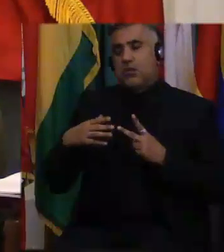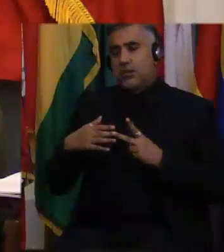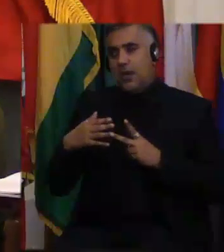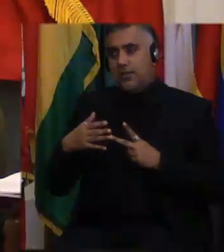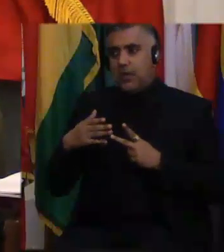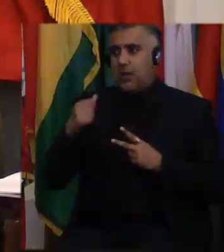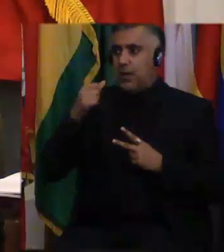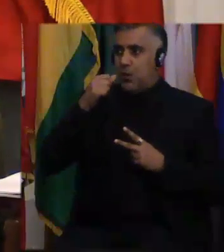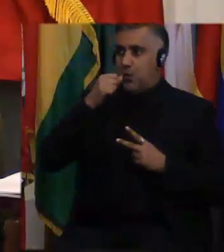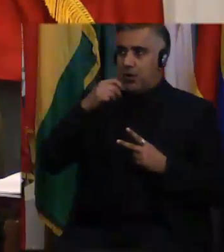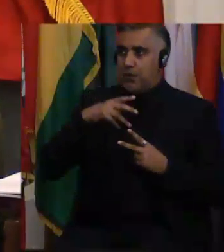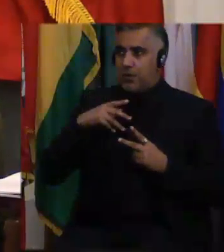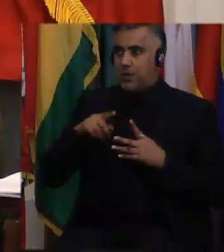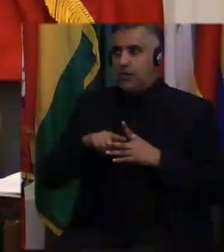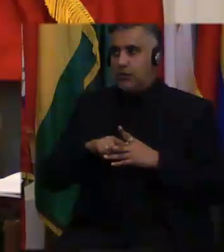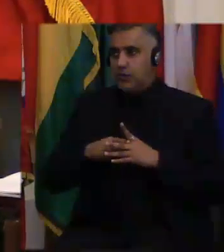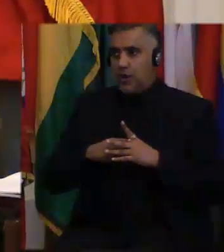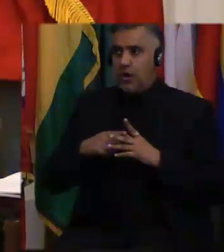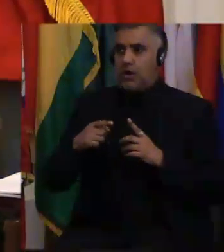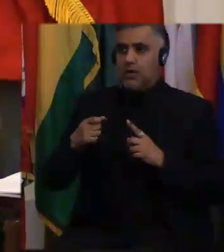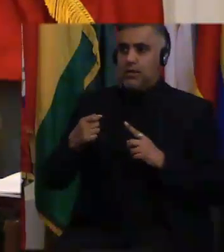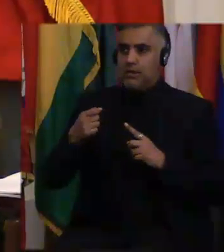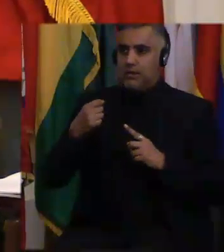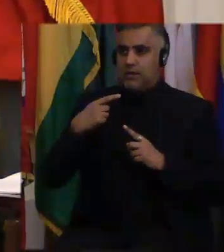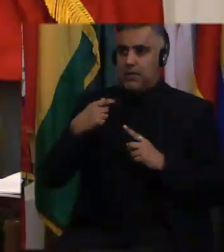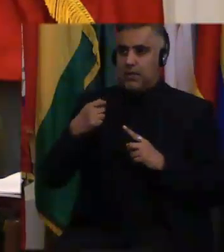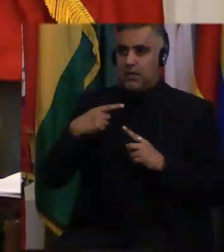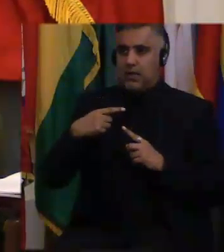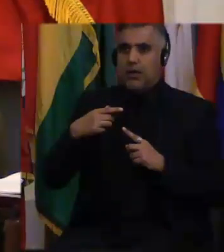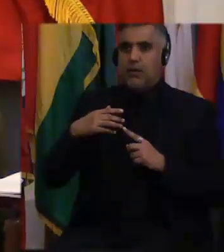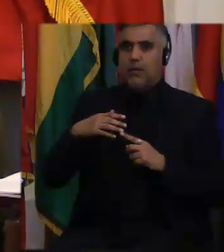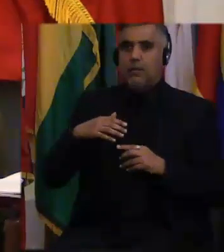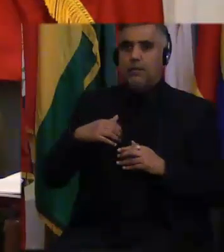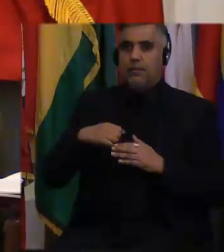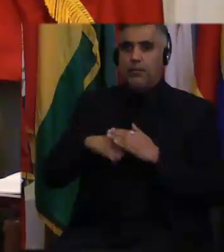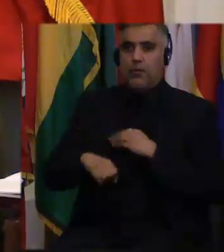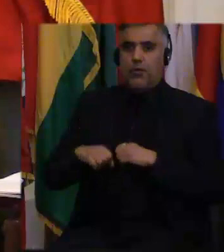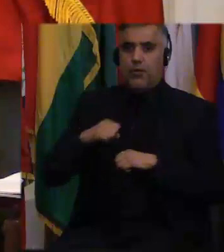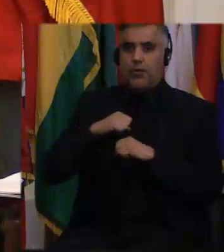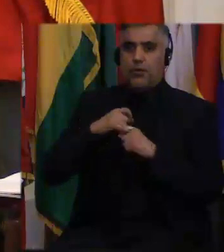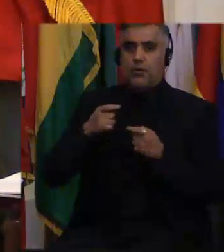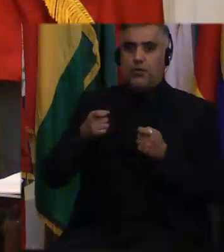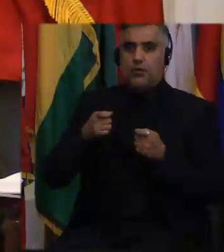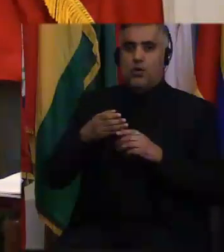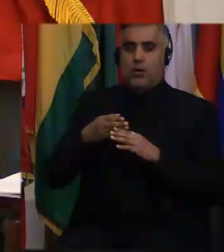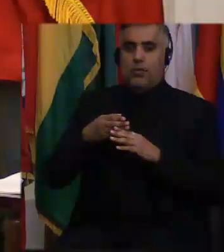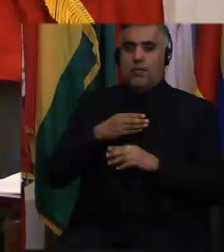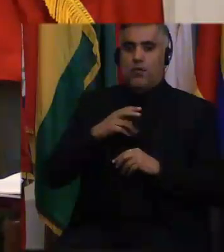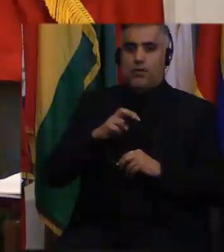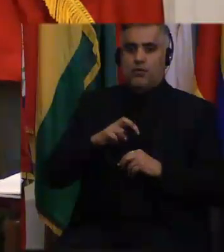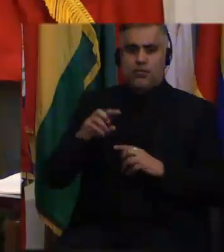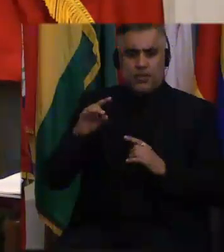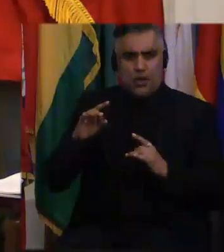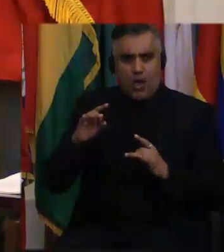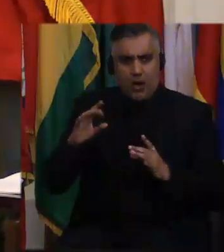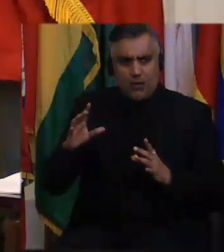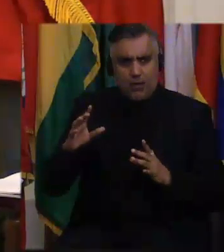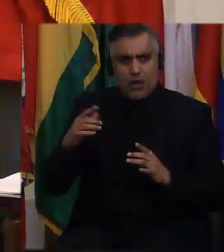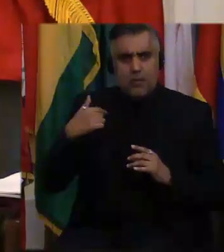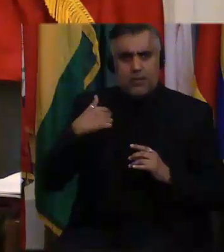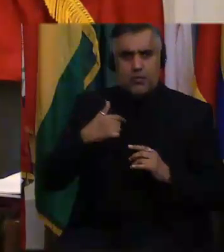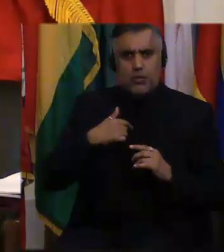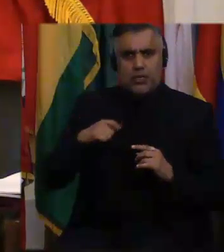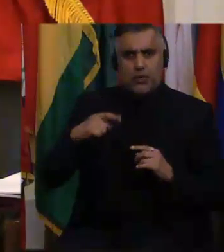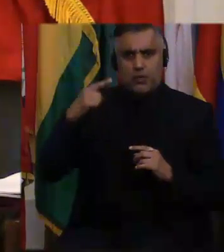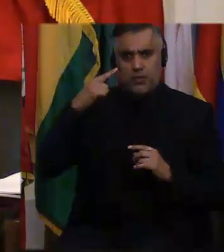anticonceptivos antes de empezar el viaje. Y eso es una realidad terrible. Tenemos que pensar en las condiciones de miseria que viven las mujeres en